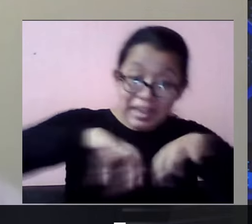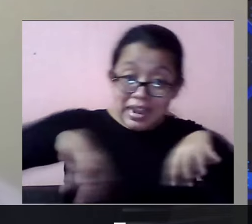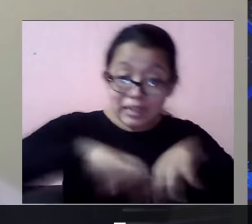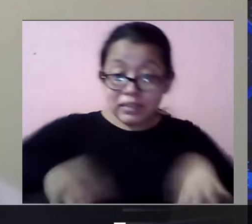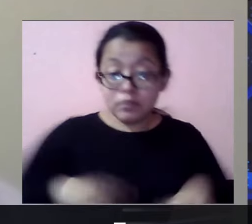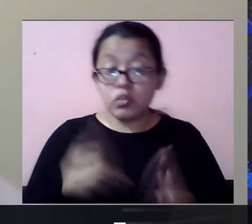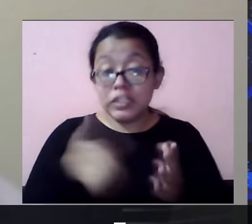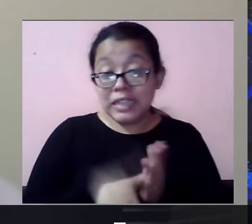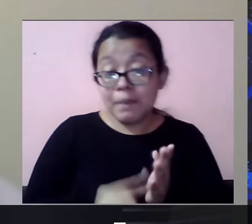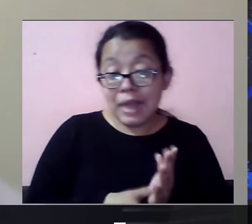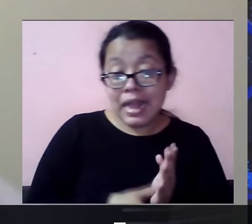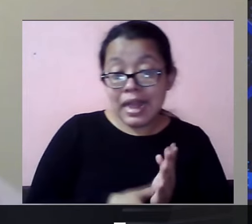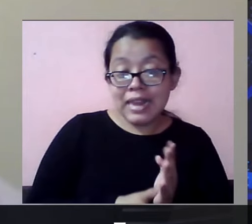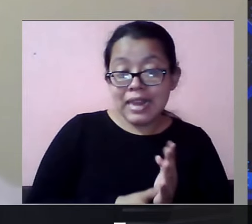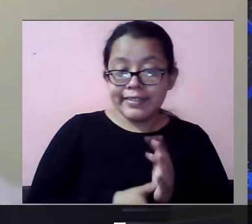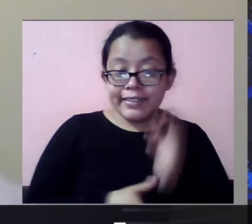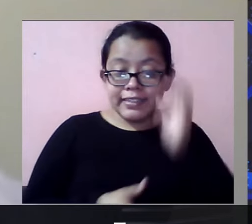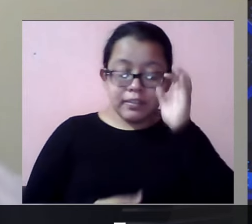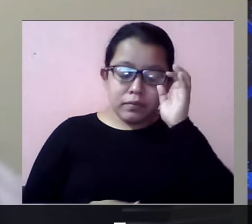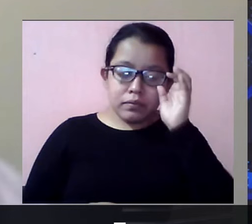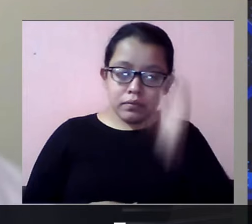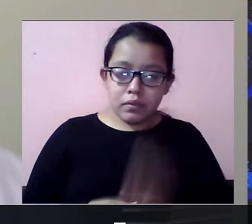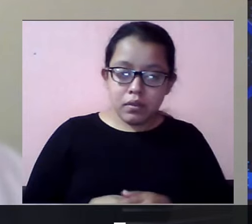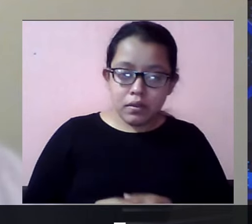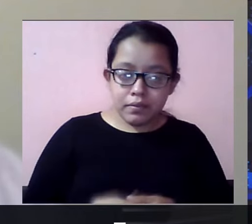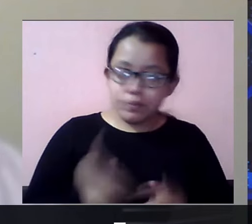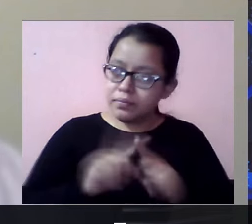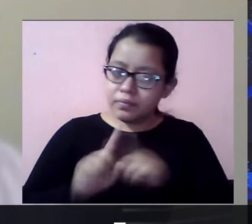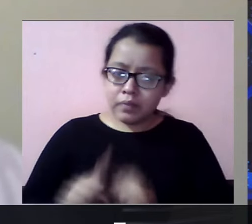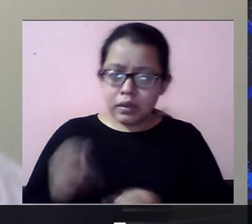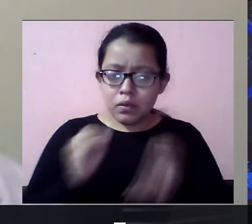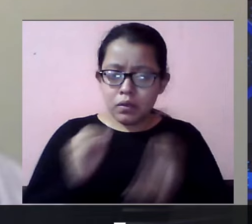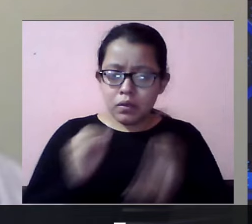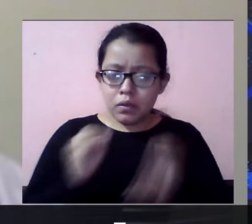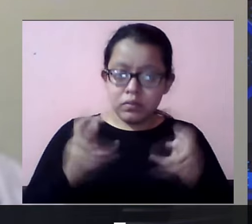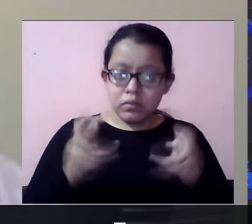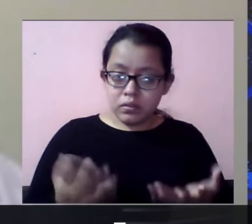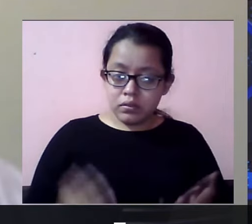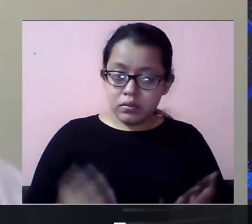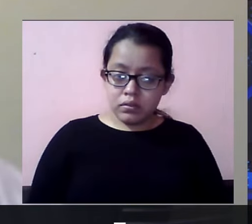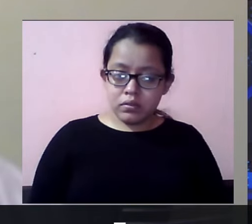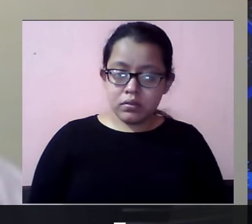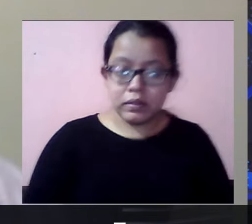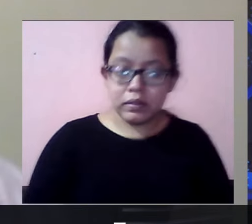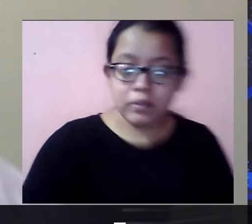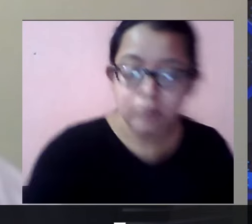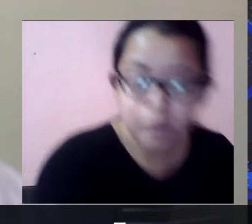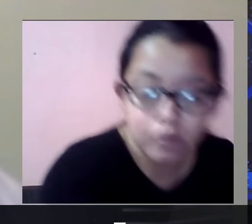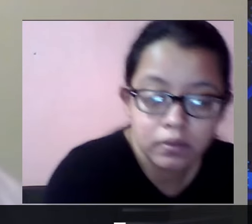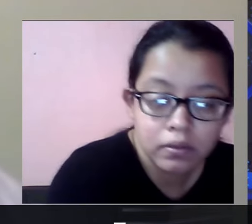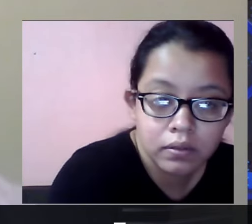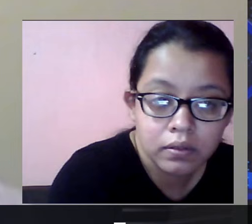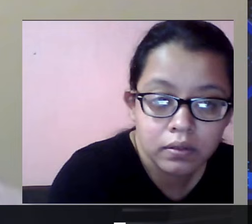planificación urbana, etcétera. Entonces, para resumirlo, la ley